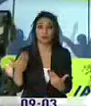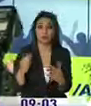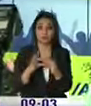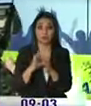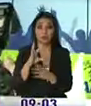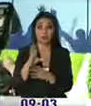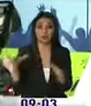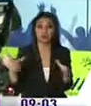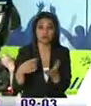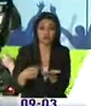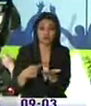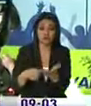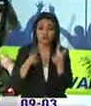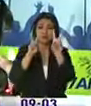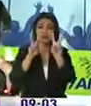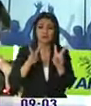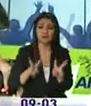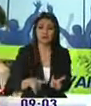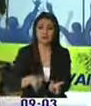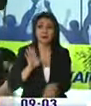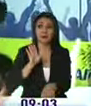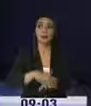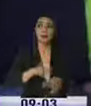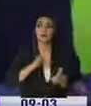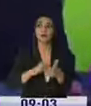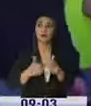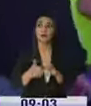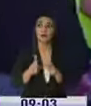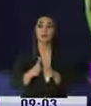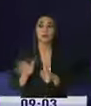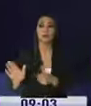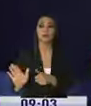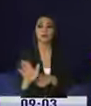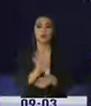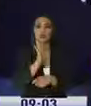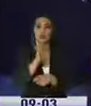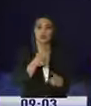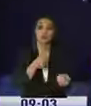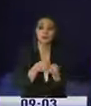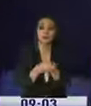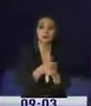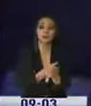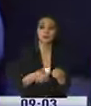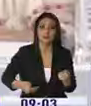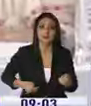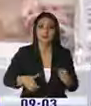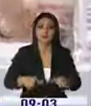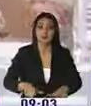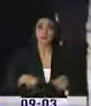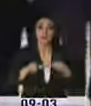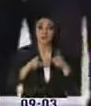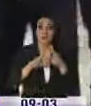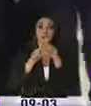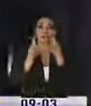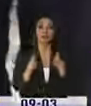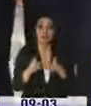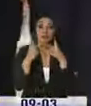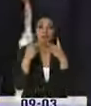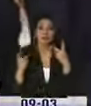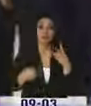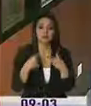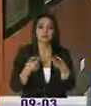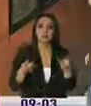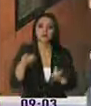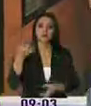País analizará los temas que han causado una fuerte crisis interna. El apoyo al presidente Lenín Moreno, a la consulta popular y el futuro del